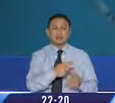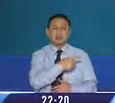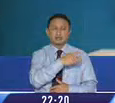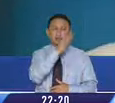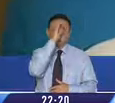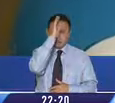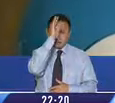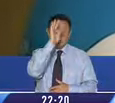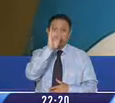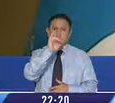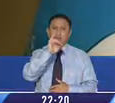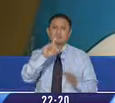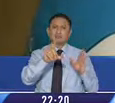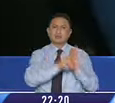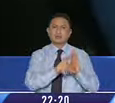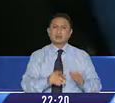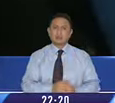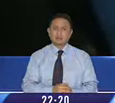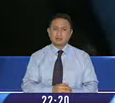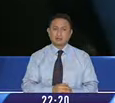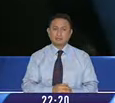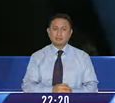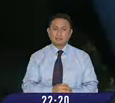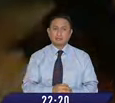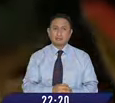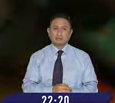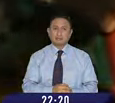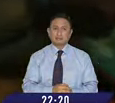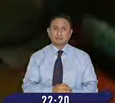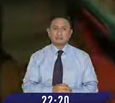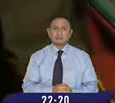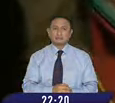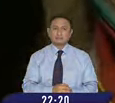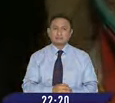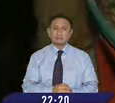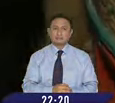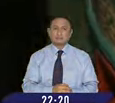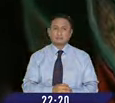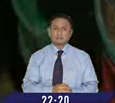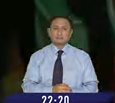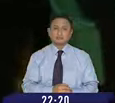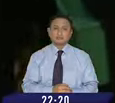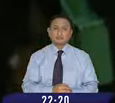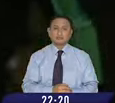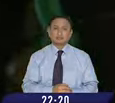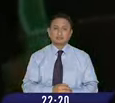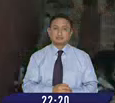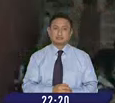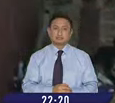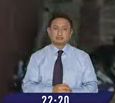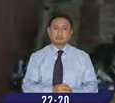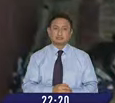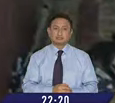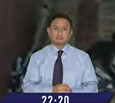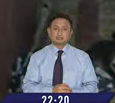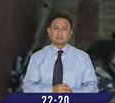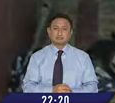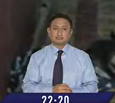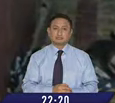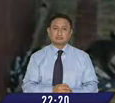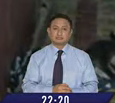clínica clandestina que los acogió hasta hoy. Con cámara de José Aspiazo,